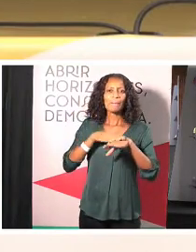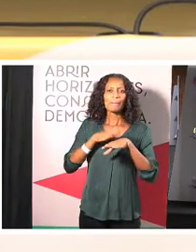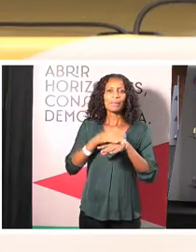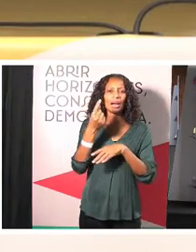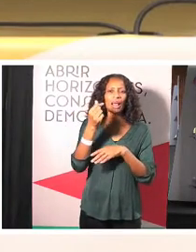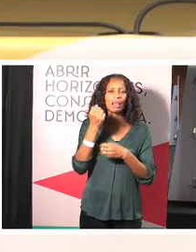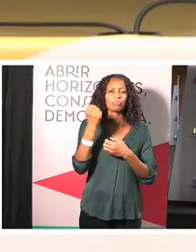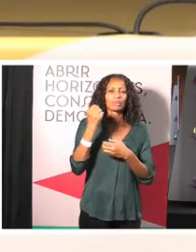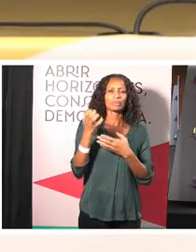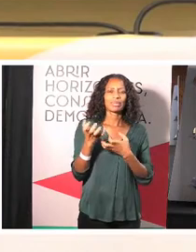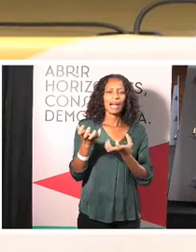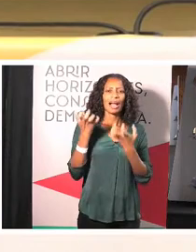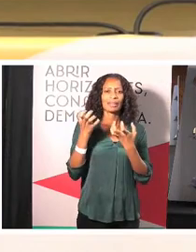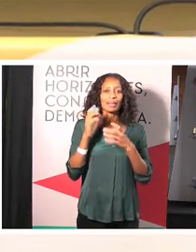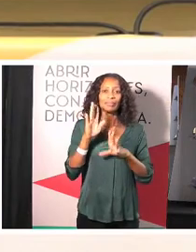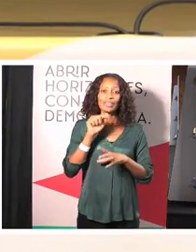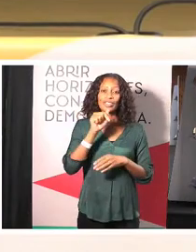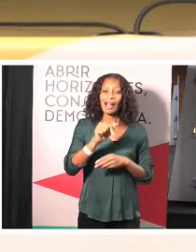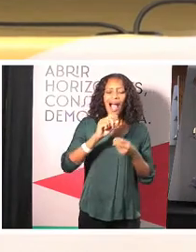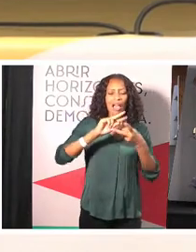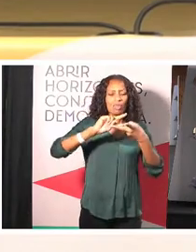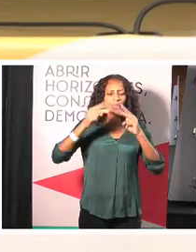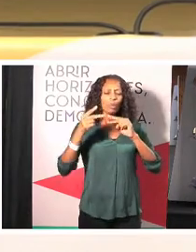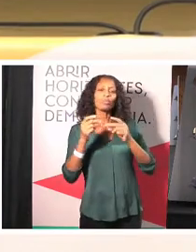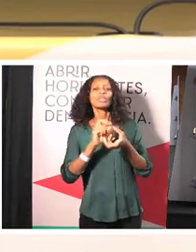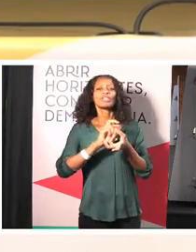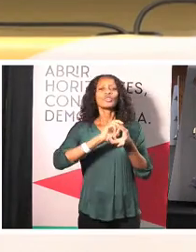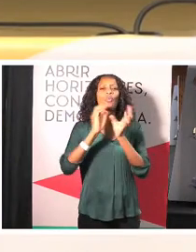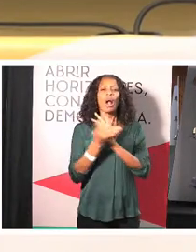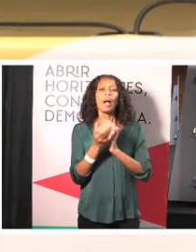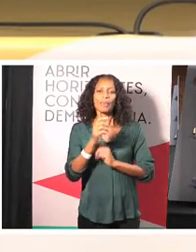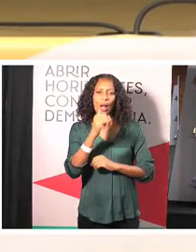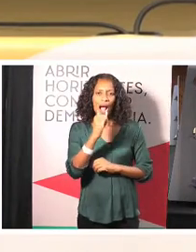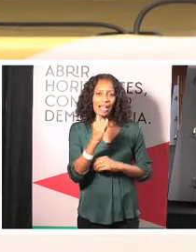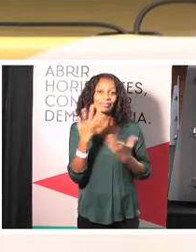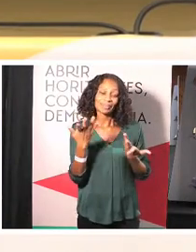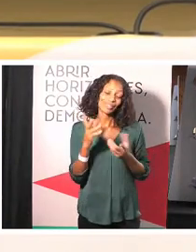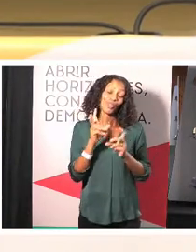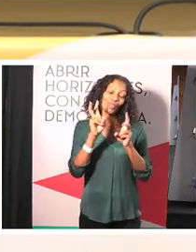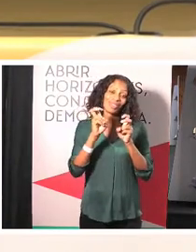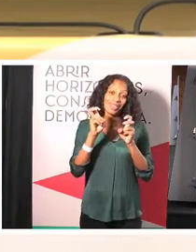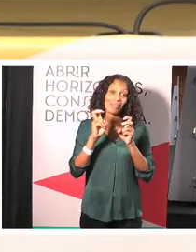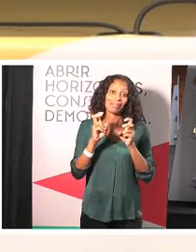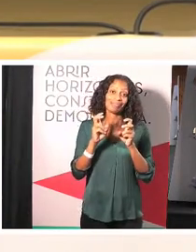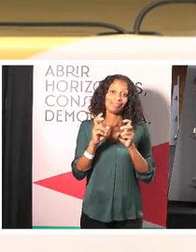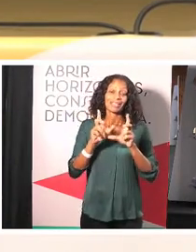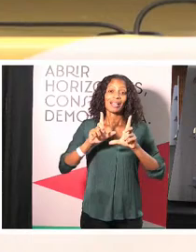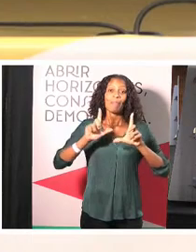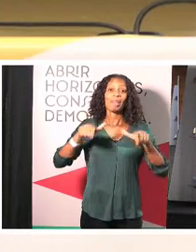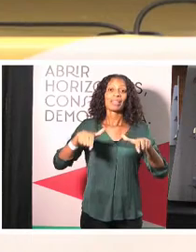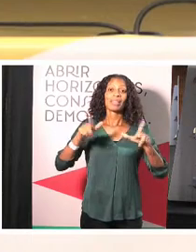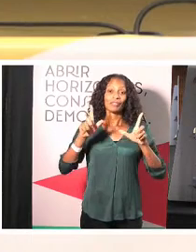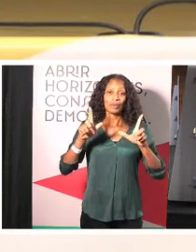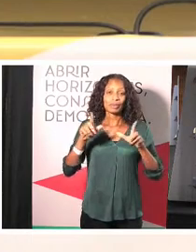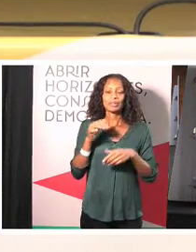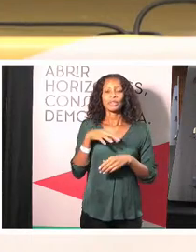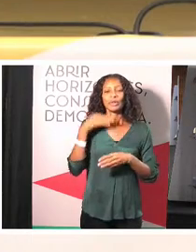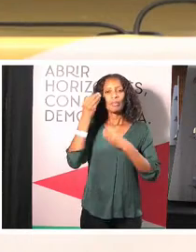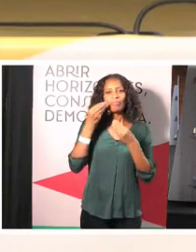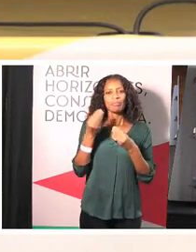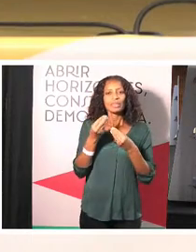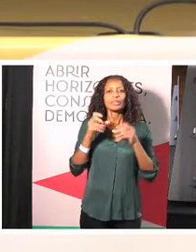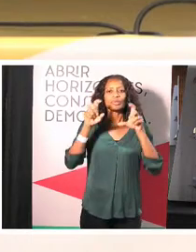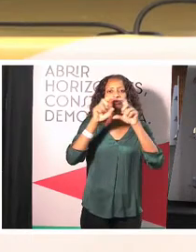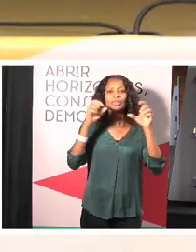histórica, algunos lo definen más por el tema de la plataforma, ¿no? Pero yo prefiero hablar de un cambio institucional.